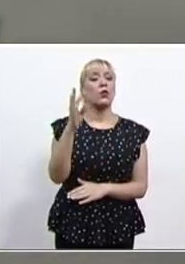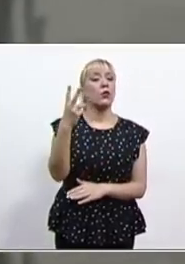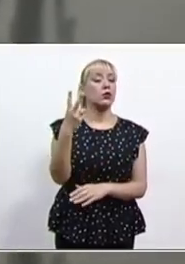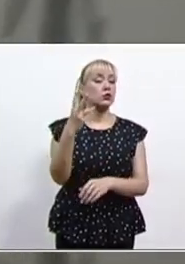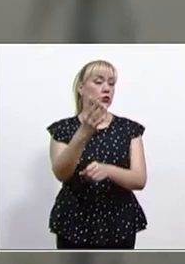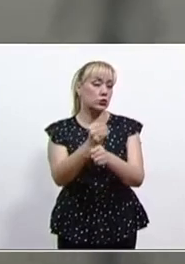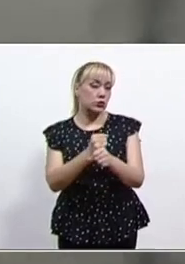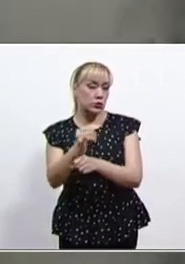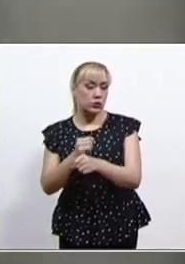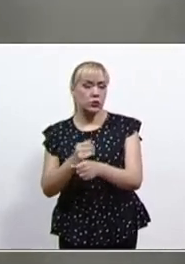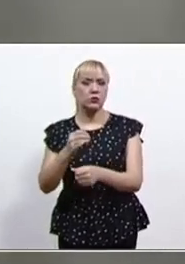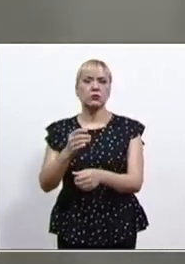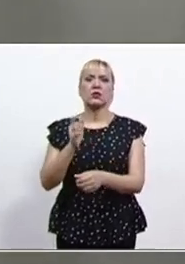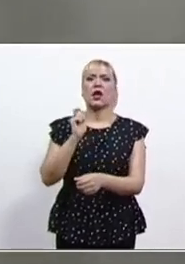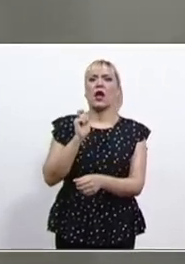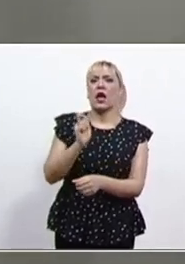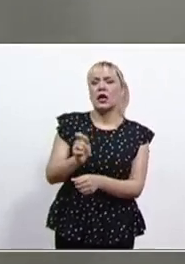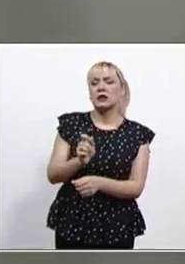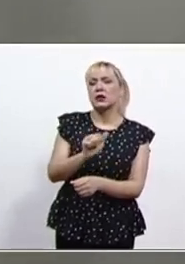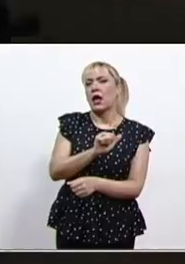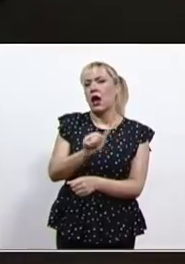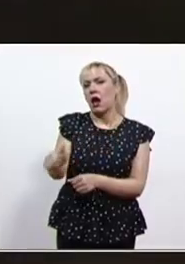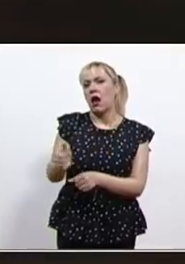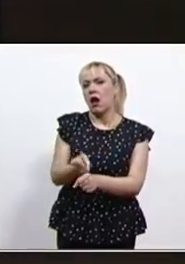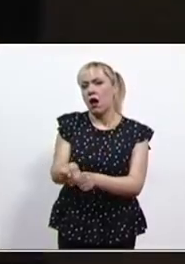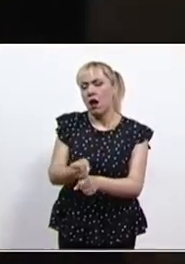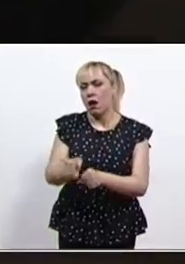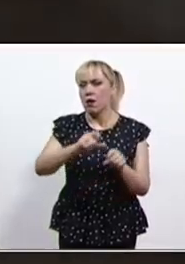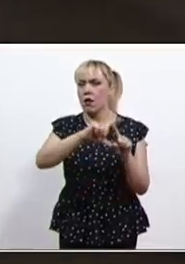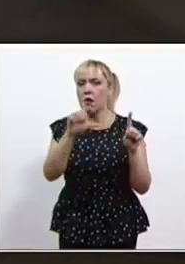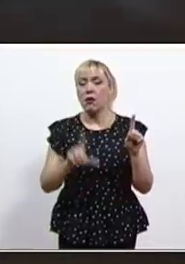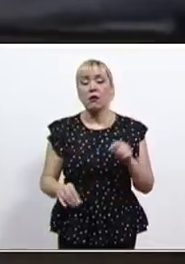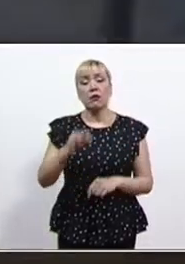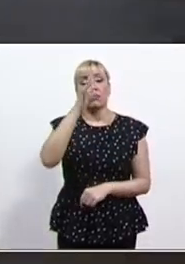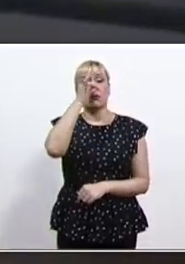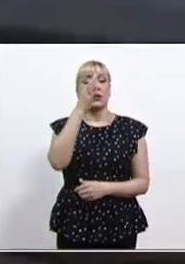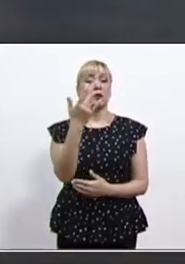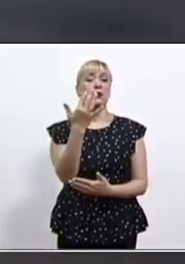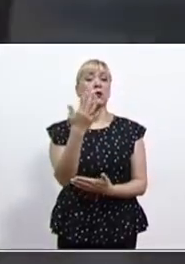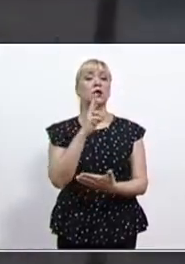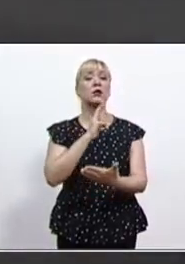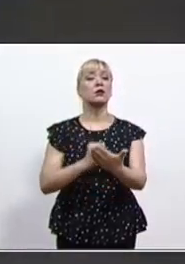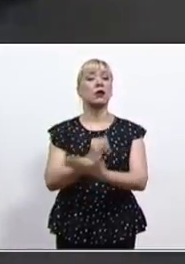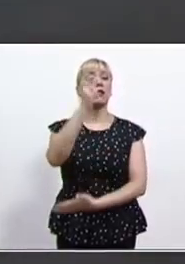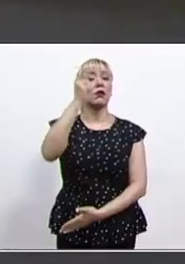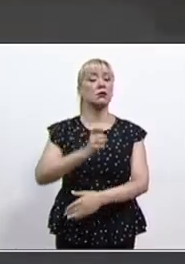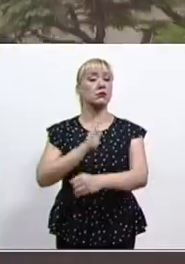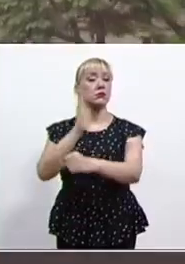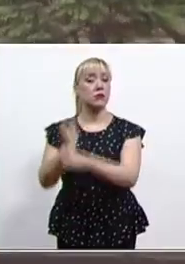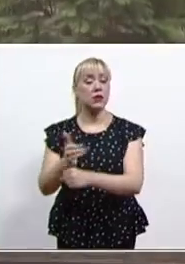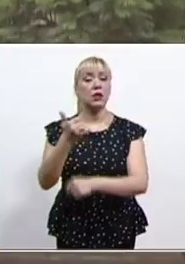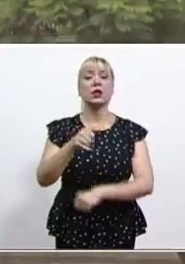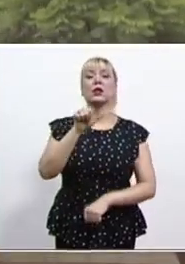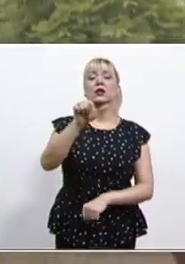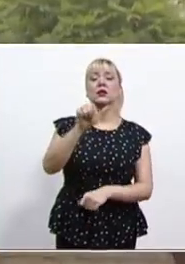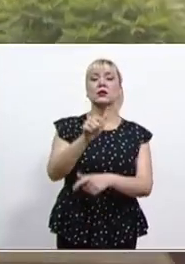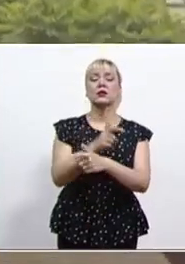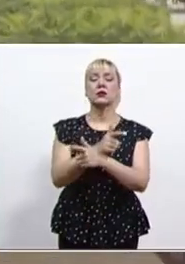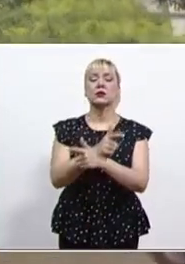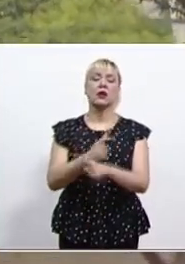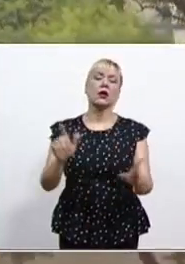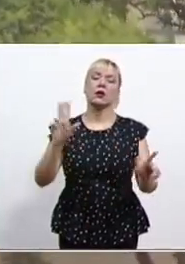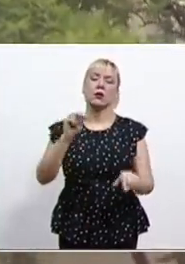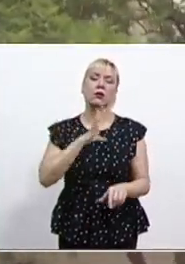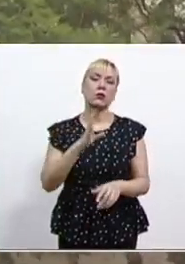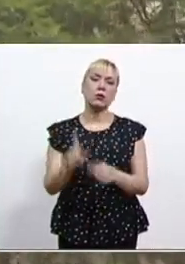por tortura a nivel nacional. Sin embargo, solo se emitieron 50 sentencias condenatorias y 16 absolutorias por este delito,